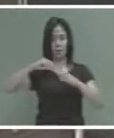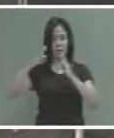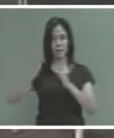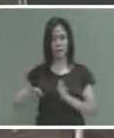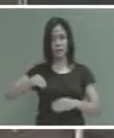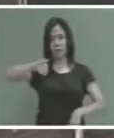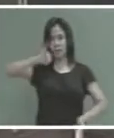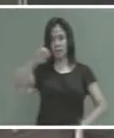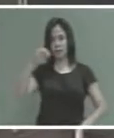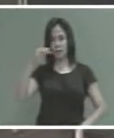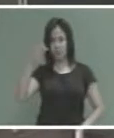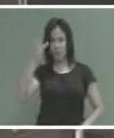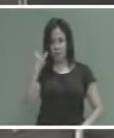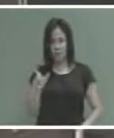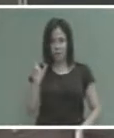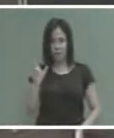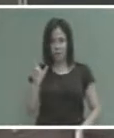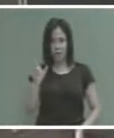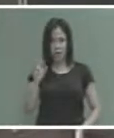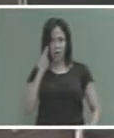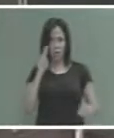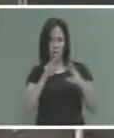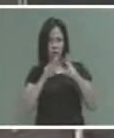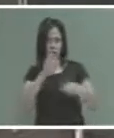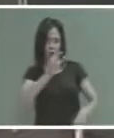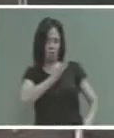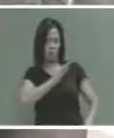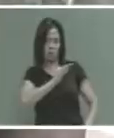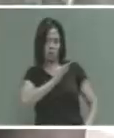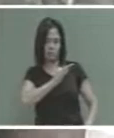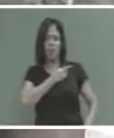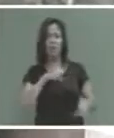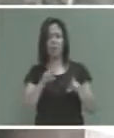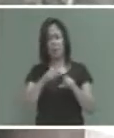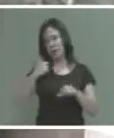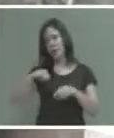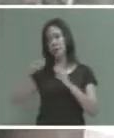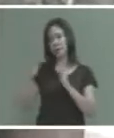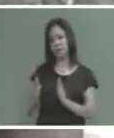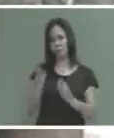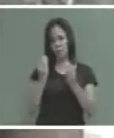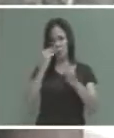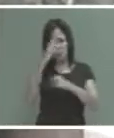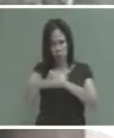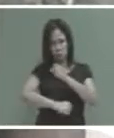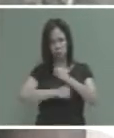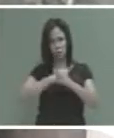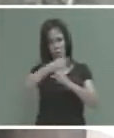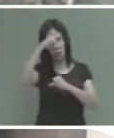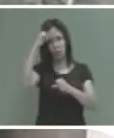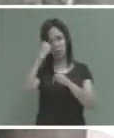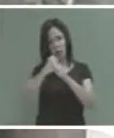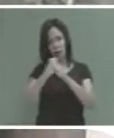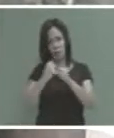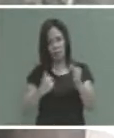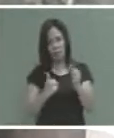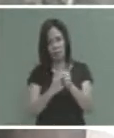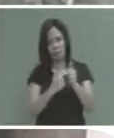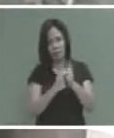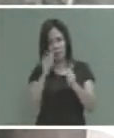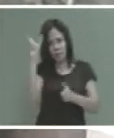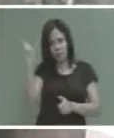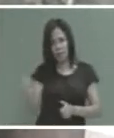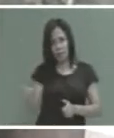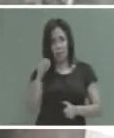James Heisler, que lo conocí en la universidad, que también era artista, entonces trabajé con él muchos años como asistente de él. Él